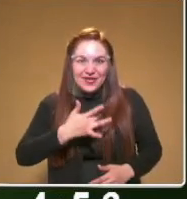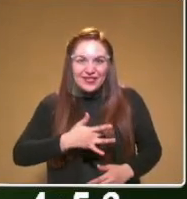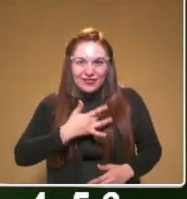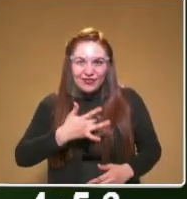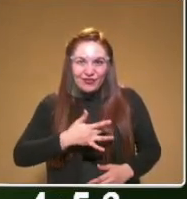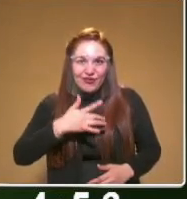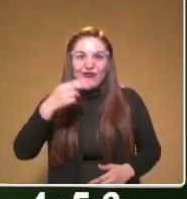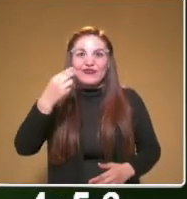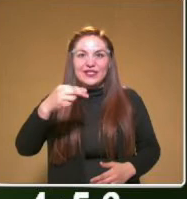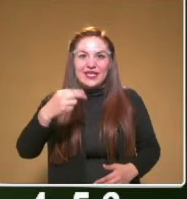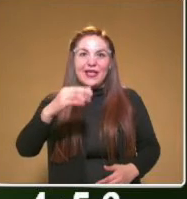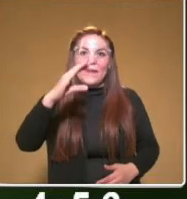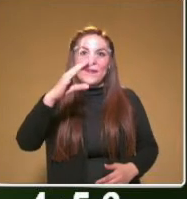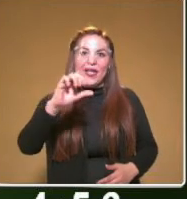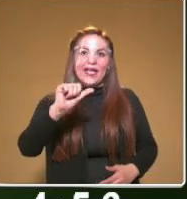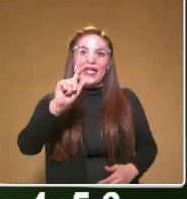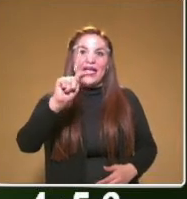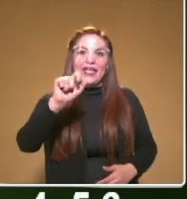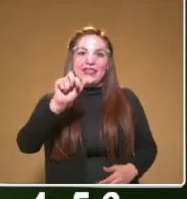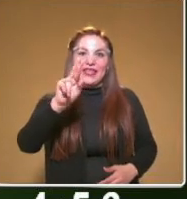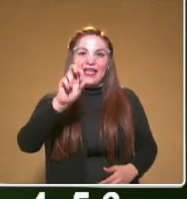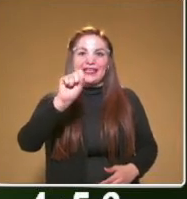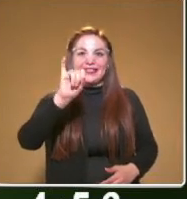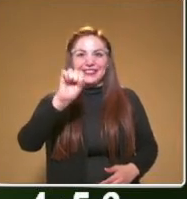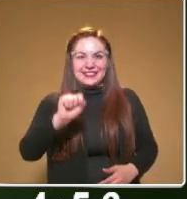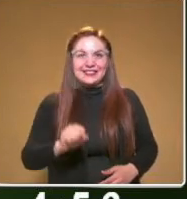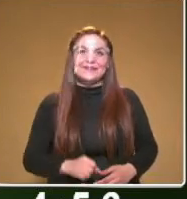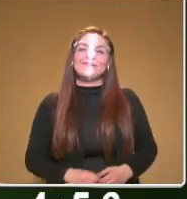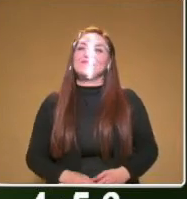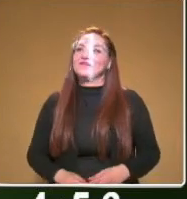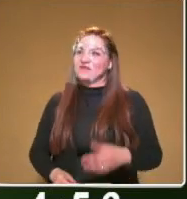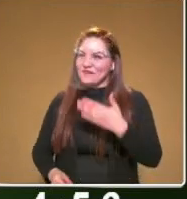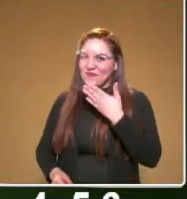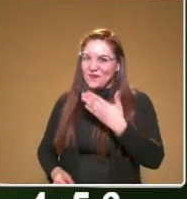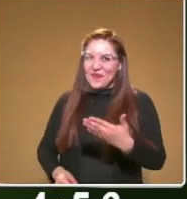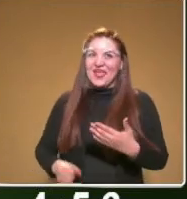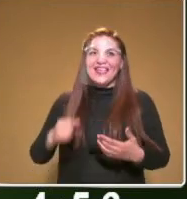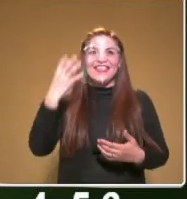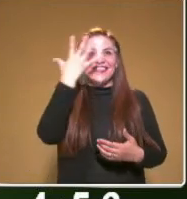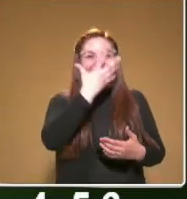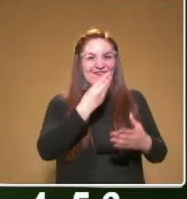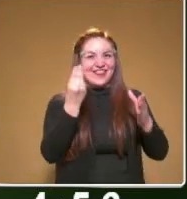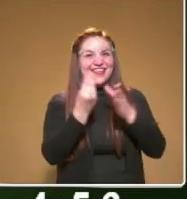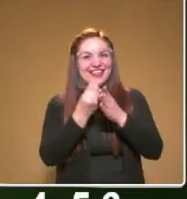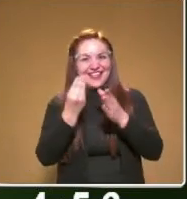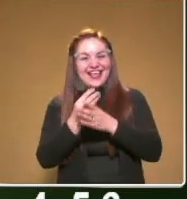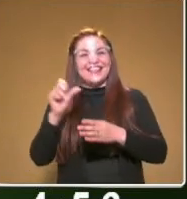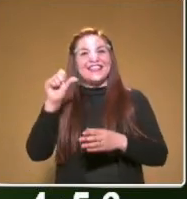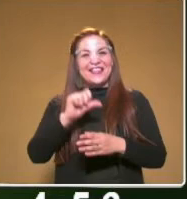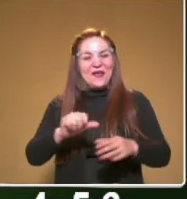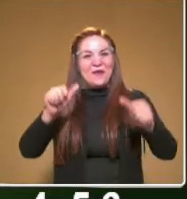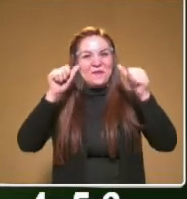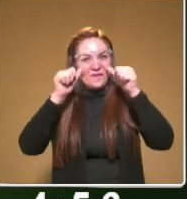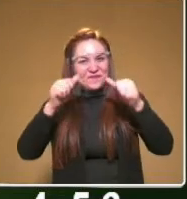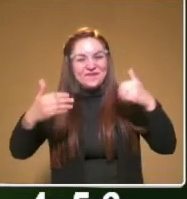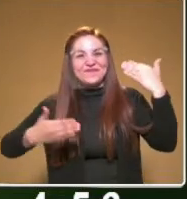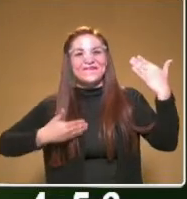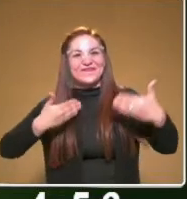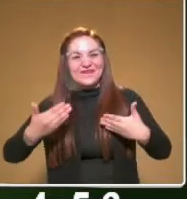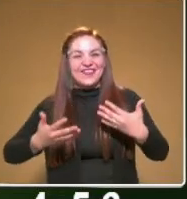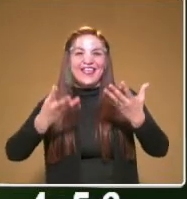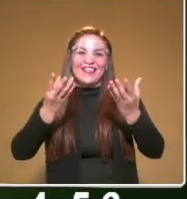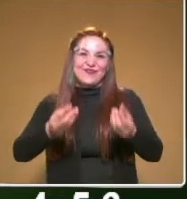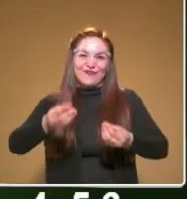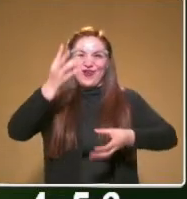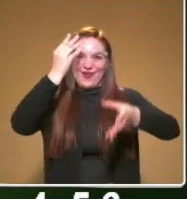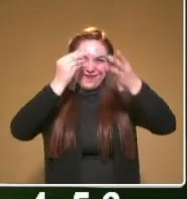ese sentimiento, maestra, se le llama catarsis. Excelente, maestra. Qué bonitas las clases del día de hoy, entretenidas, divertidas, y esperamos que hayan aprendido